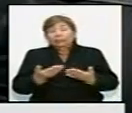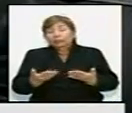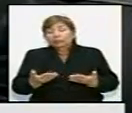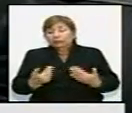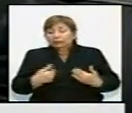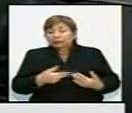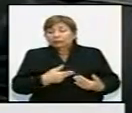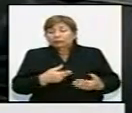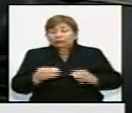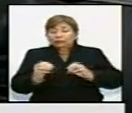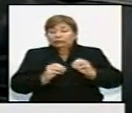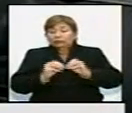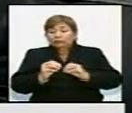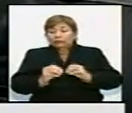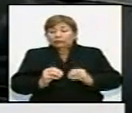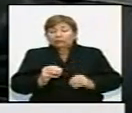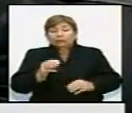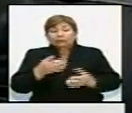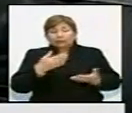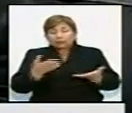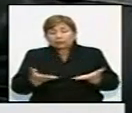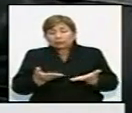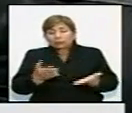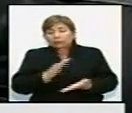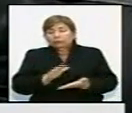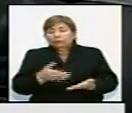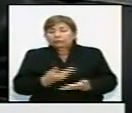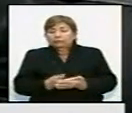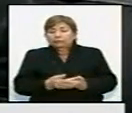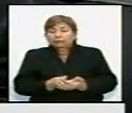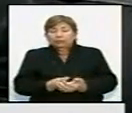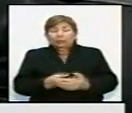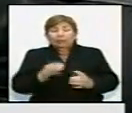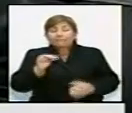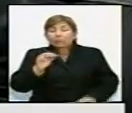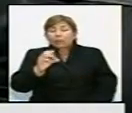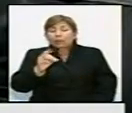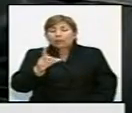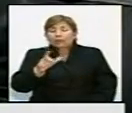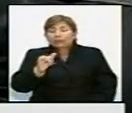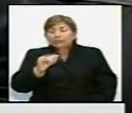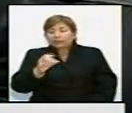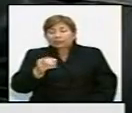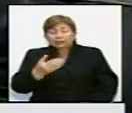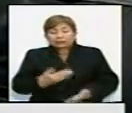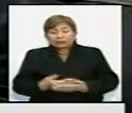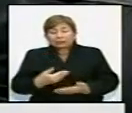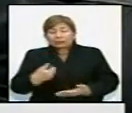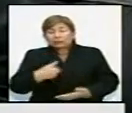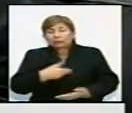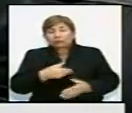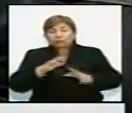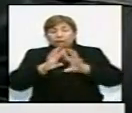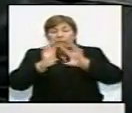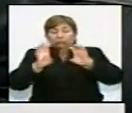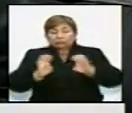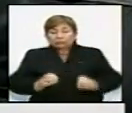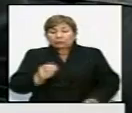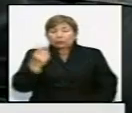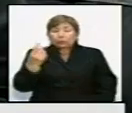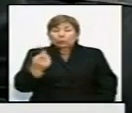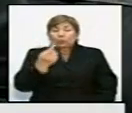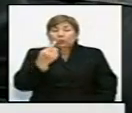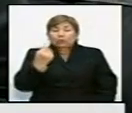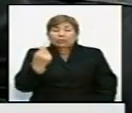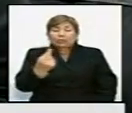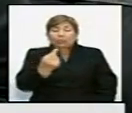tal como el diseño de la beca se viene estando en todas las modalidades, nosotros participamos en un examen único donde cada uno